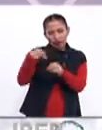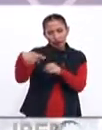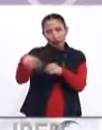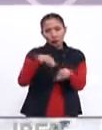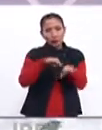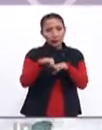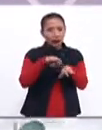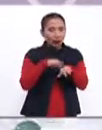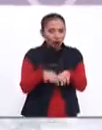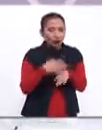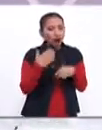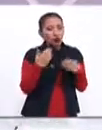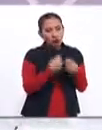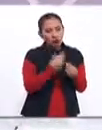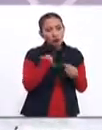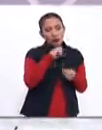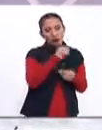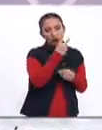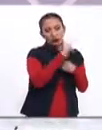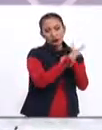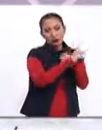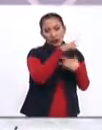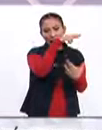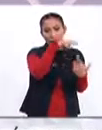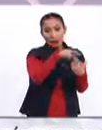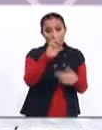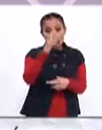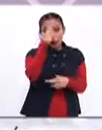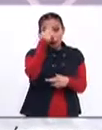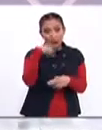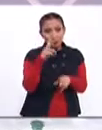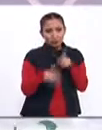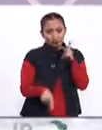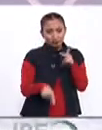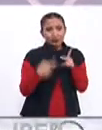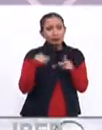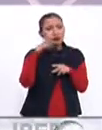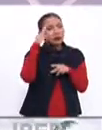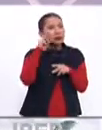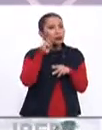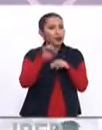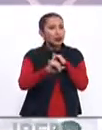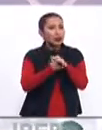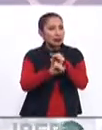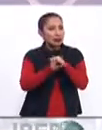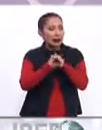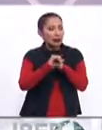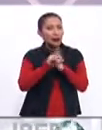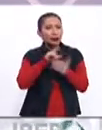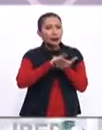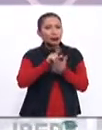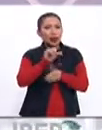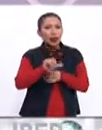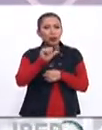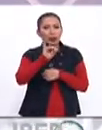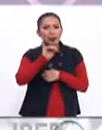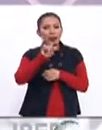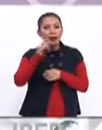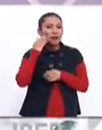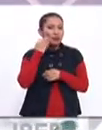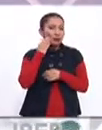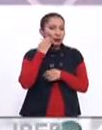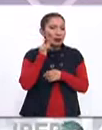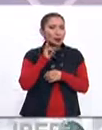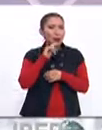por supuesto, junto con los 22 países de la región. Recuerde, vamos a una breve pausa, le recuerdo que nos puede seguir a través de Twitter en @iberoaldía y en